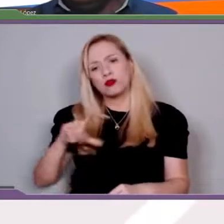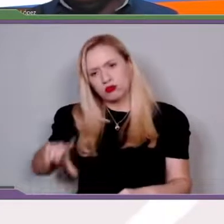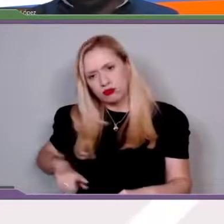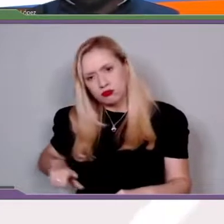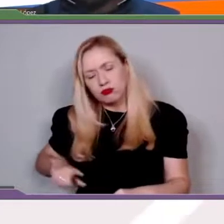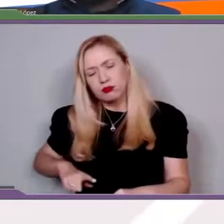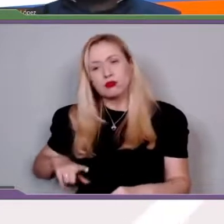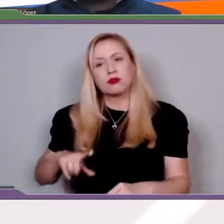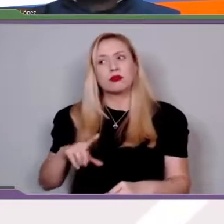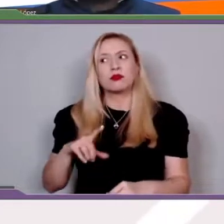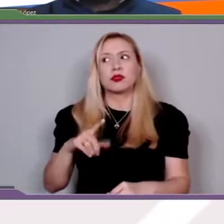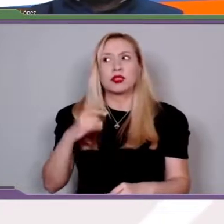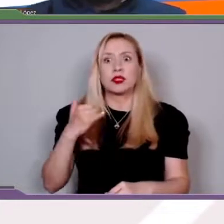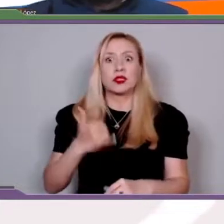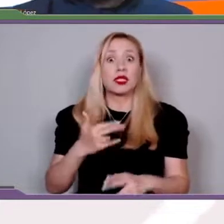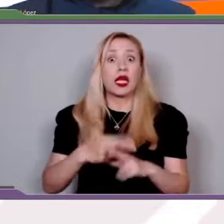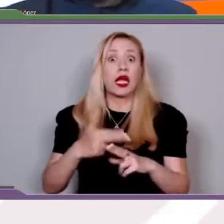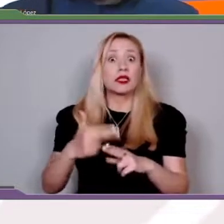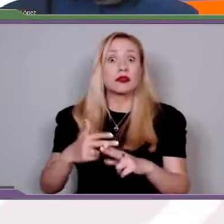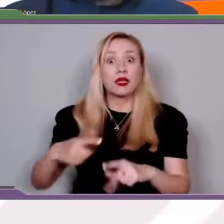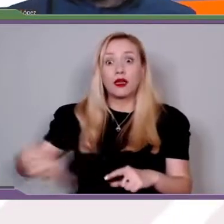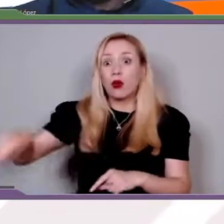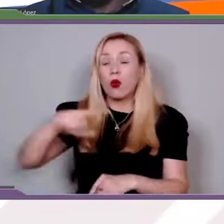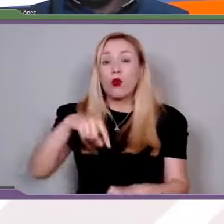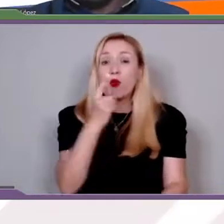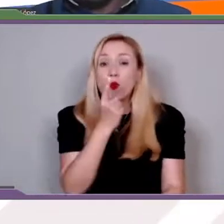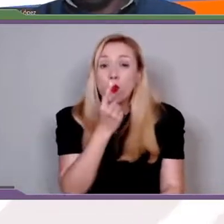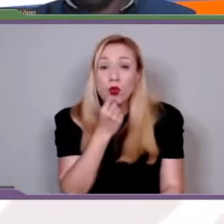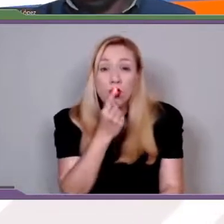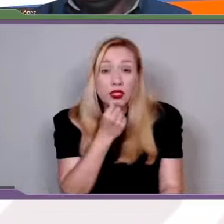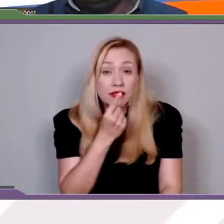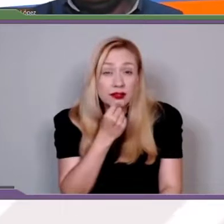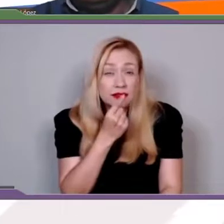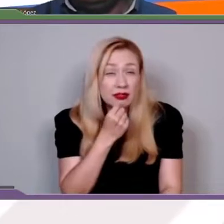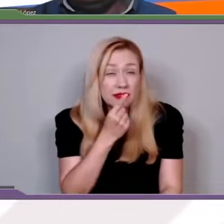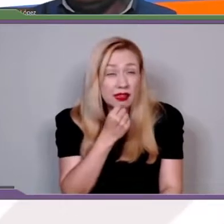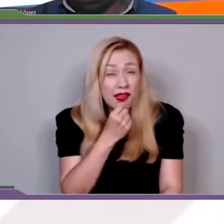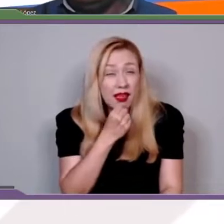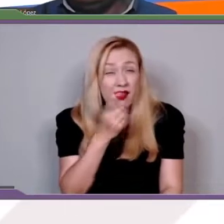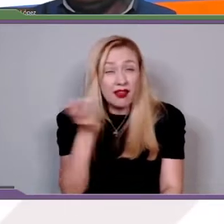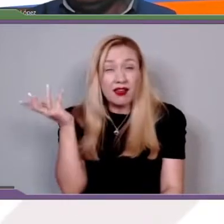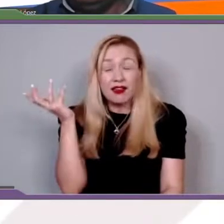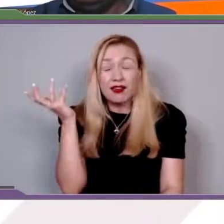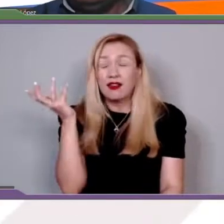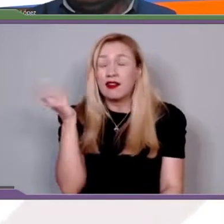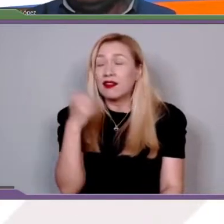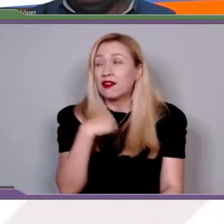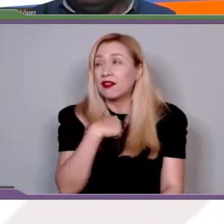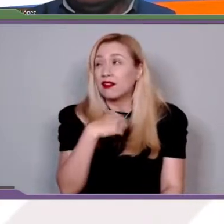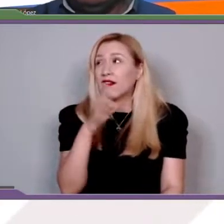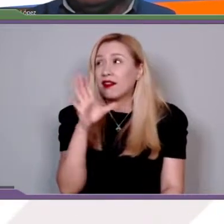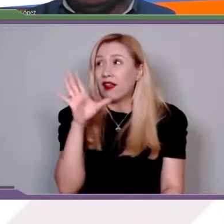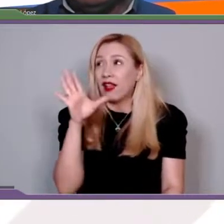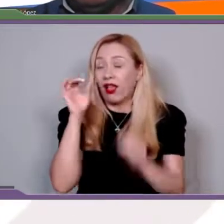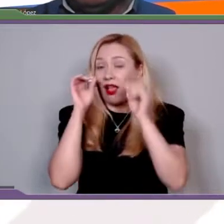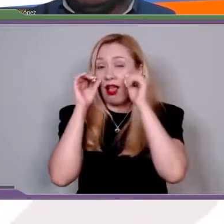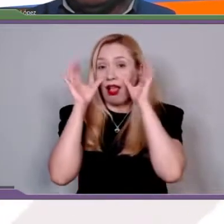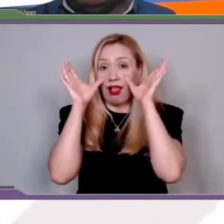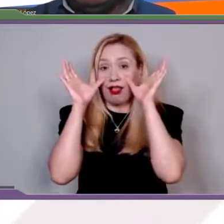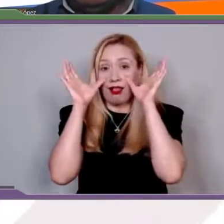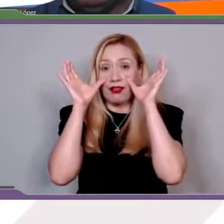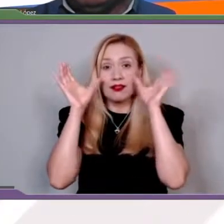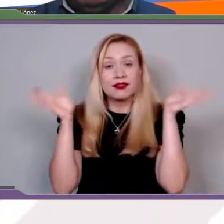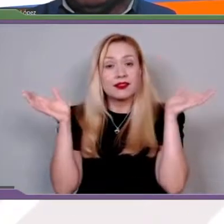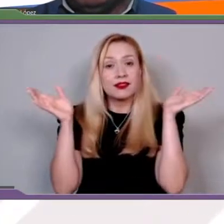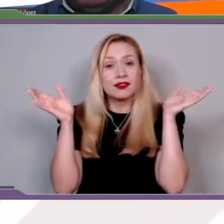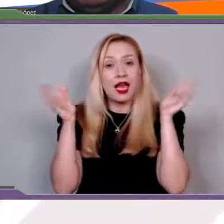pero hasta el personal de policía, así, una cosa. Entonces, que yo creo que